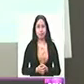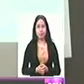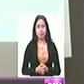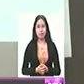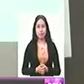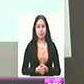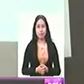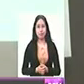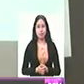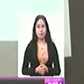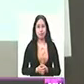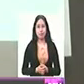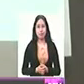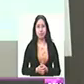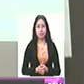77%.